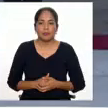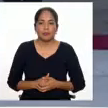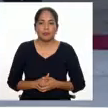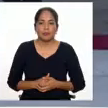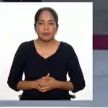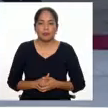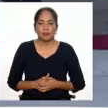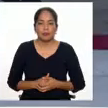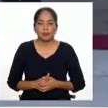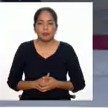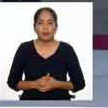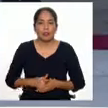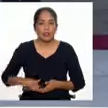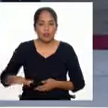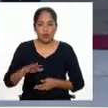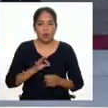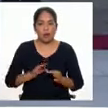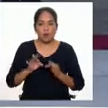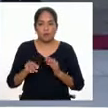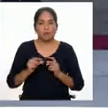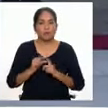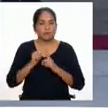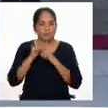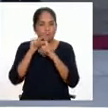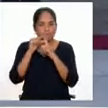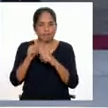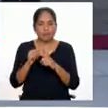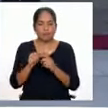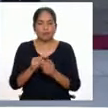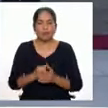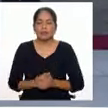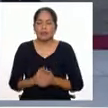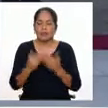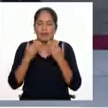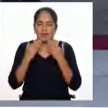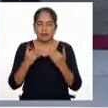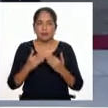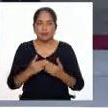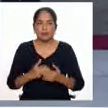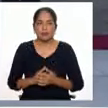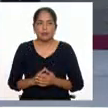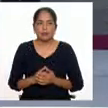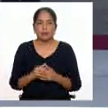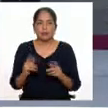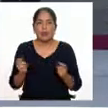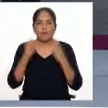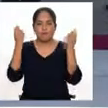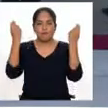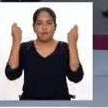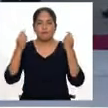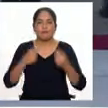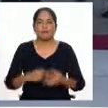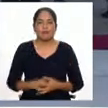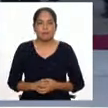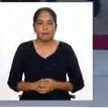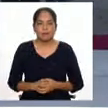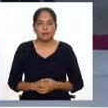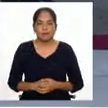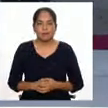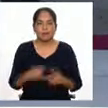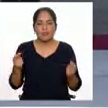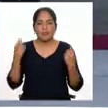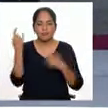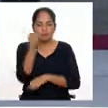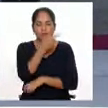provincia de Atalaya, en nombre de querida región de Ucayali, le digo muchas gracias. ¡Que viva Atalaya! ¡Que viva